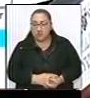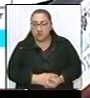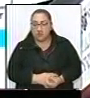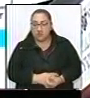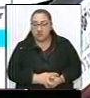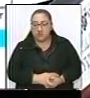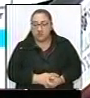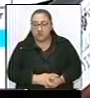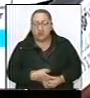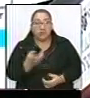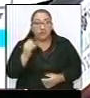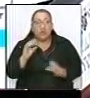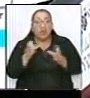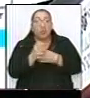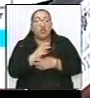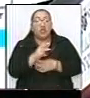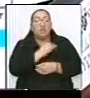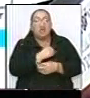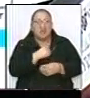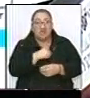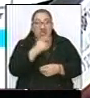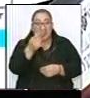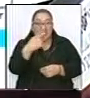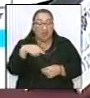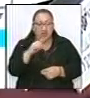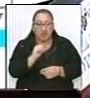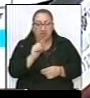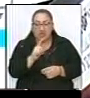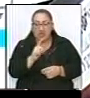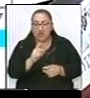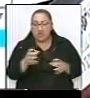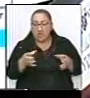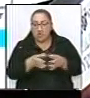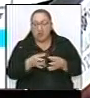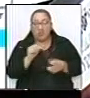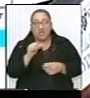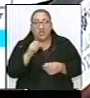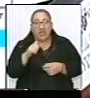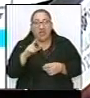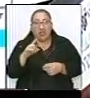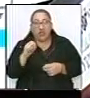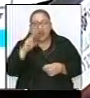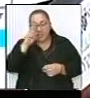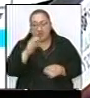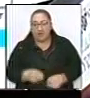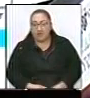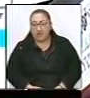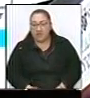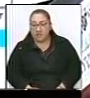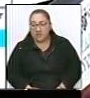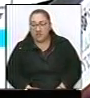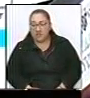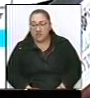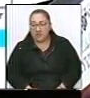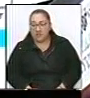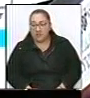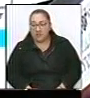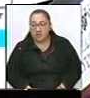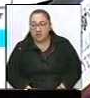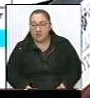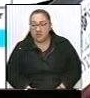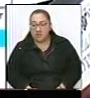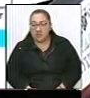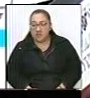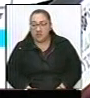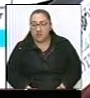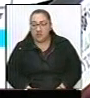el Consejo de Ministros es la Cámara de Senadores del Perú. Porque, como hay